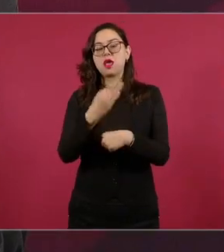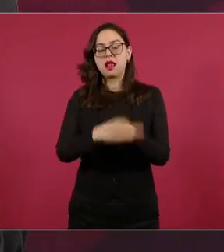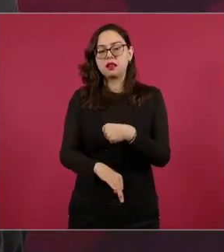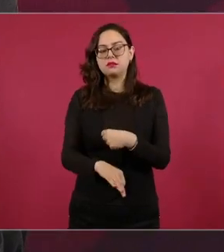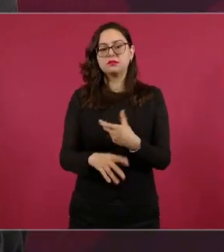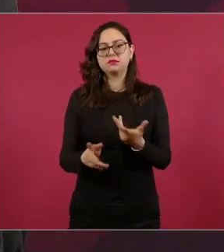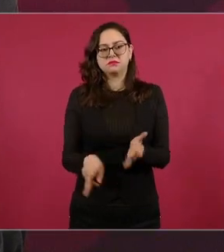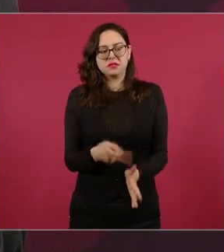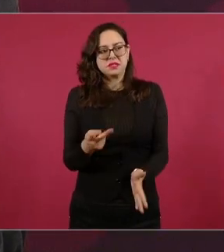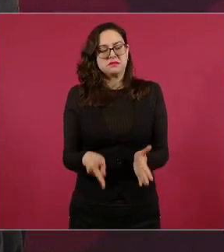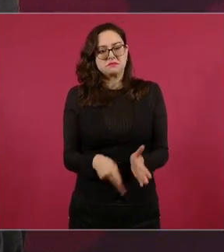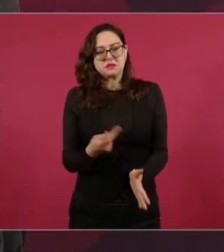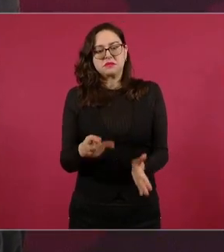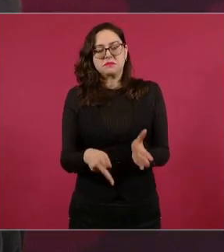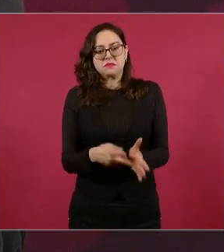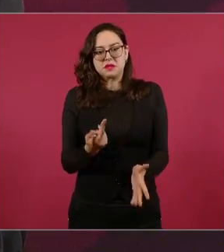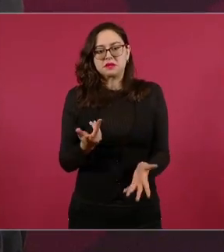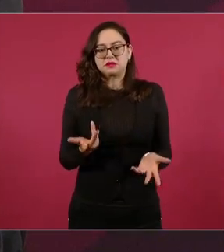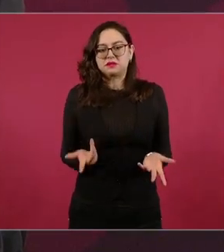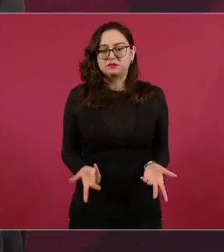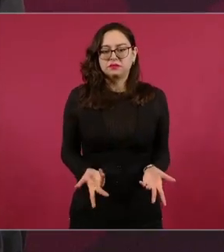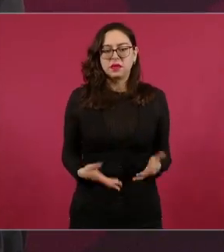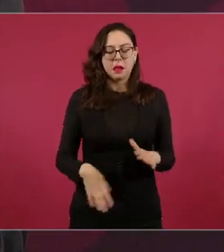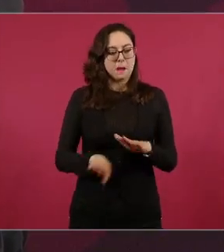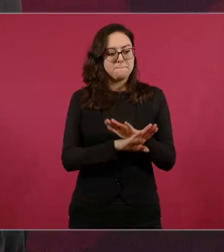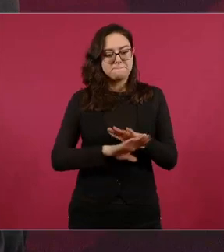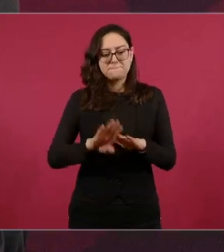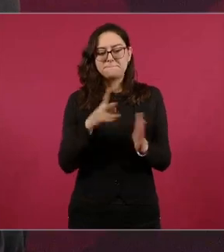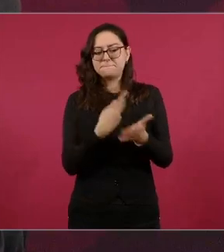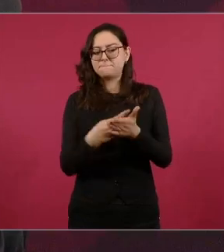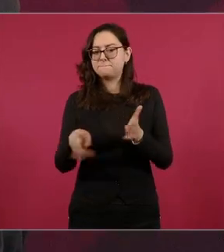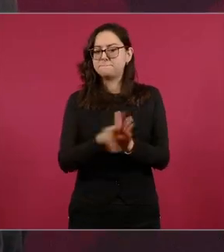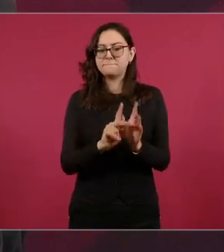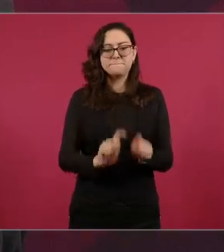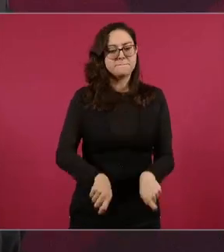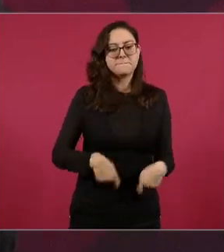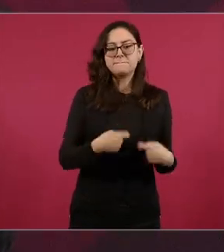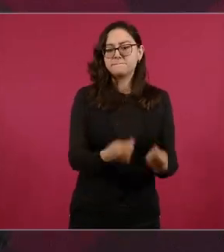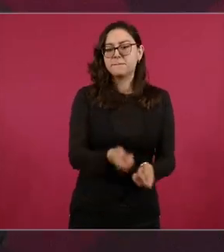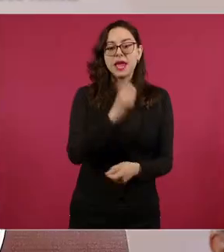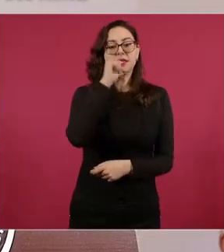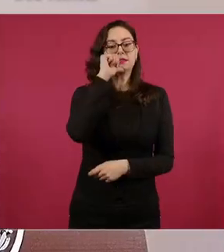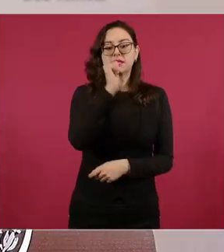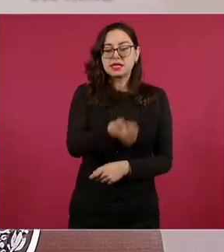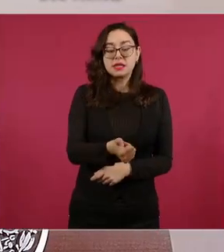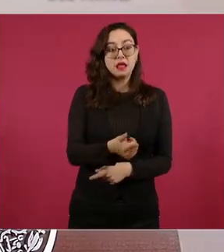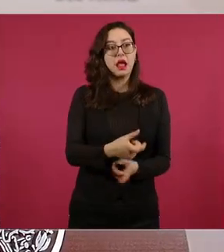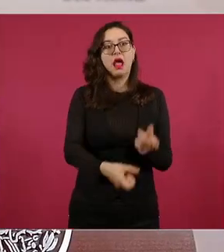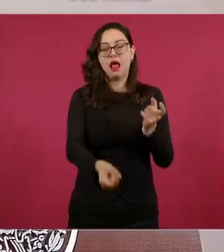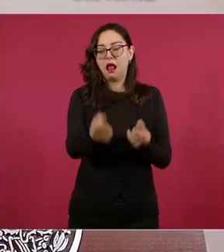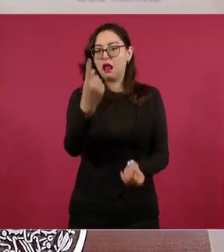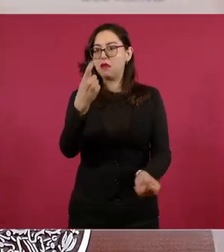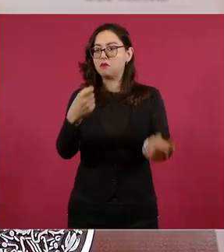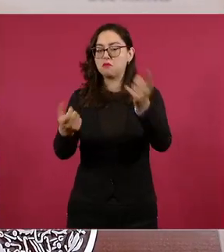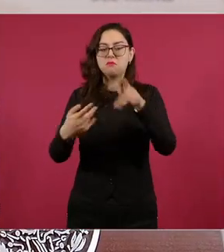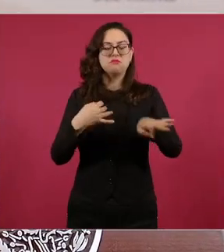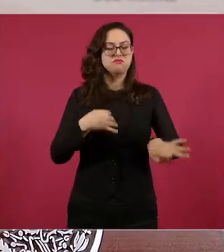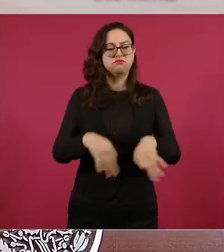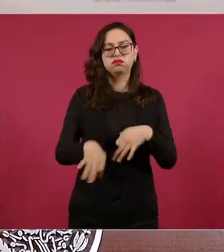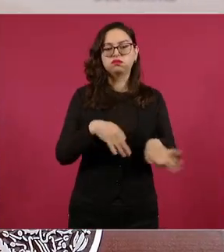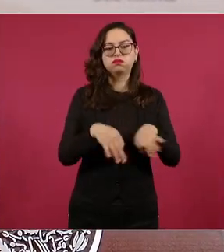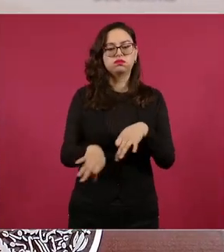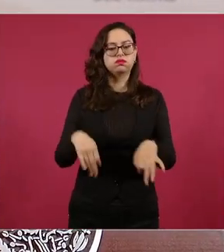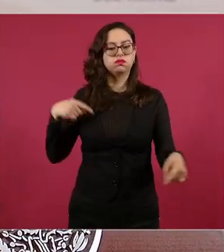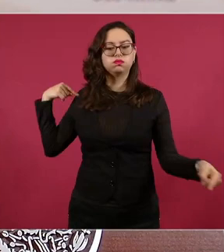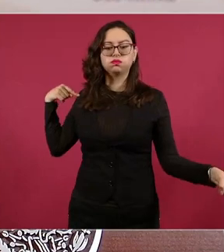no tenían base, algunos trabajando 10, 15, 20 años